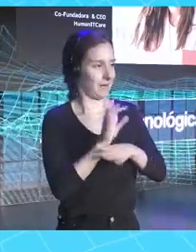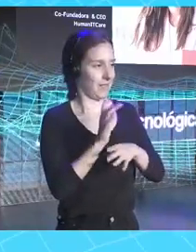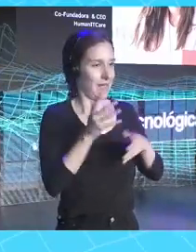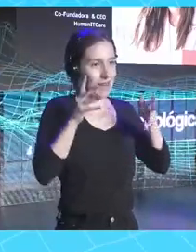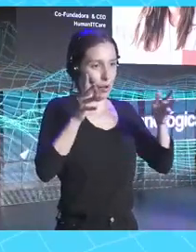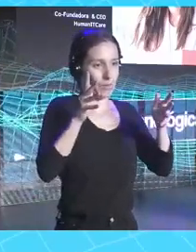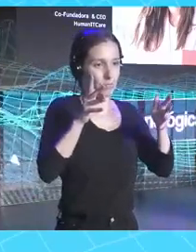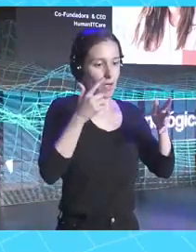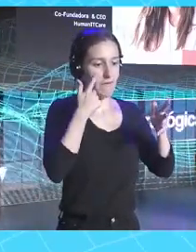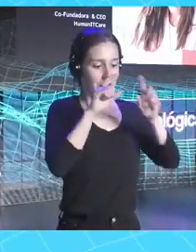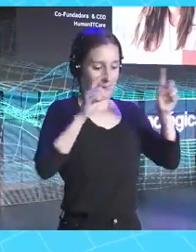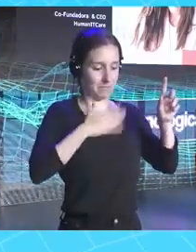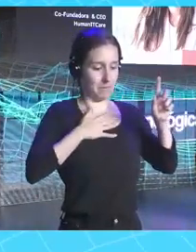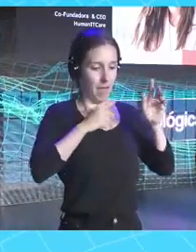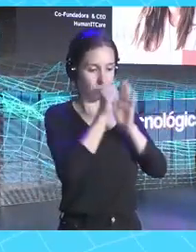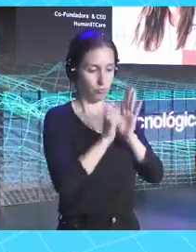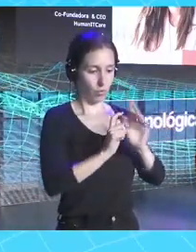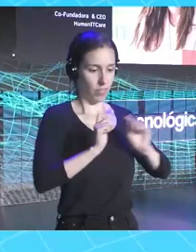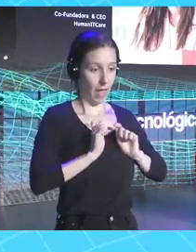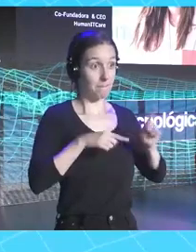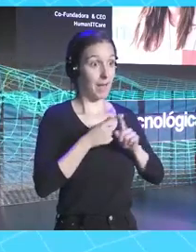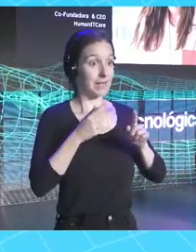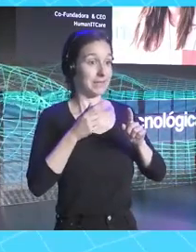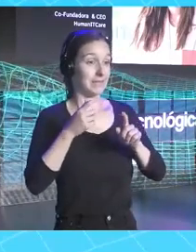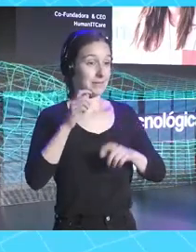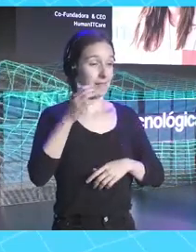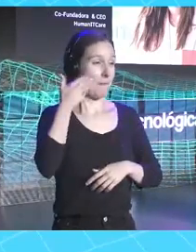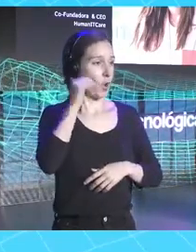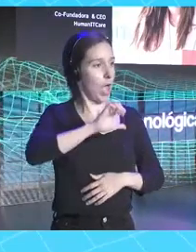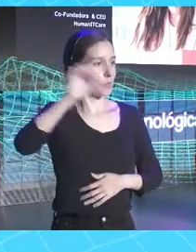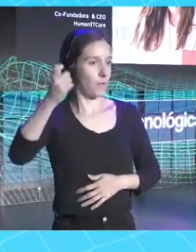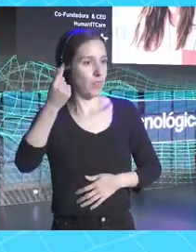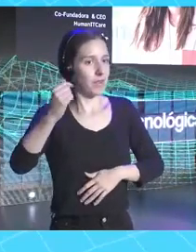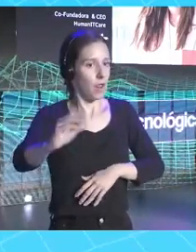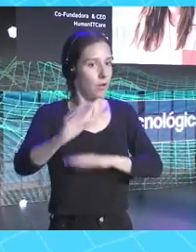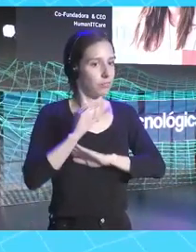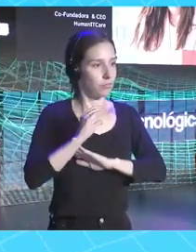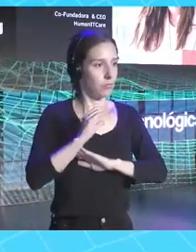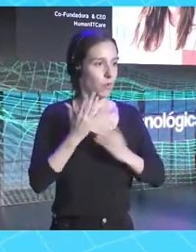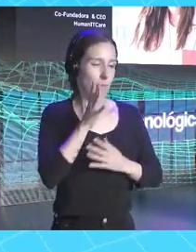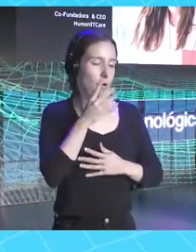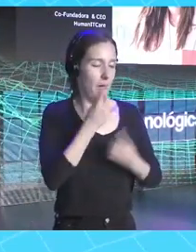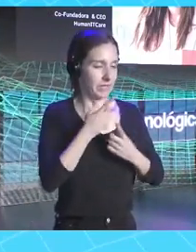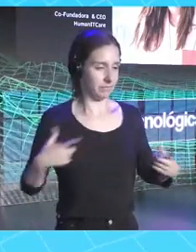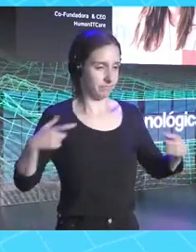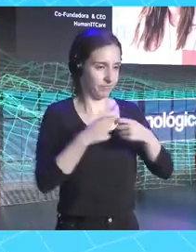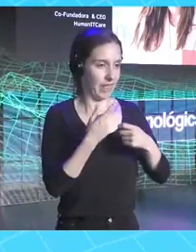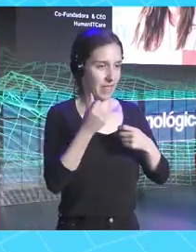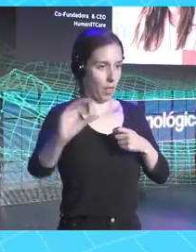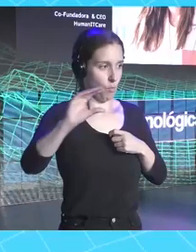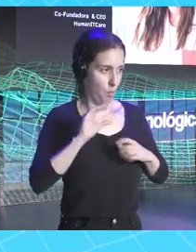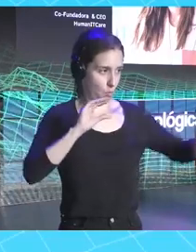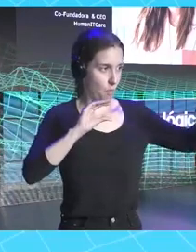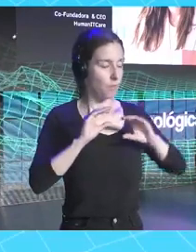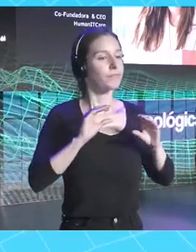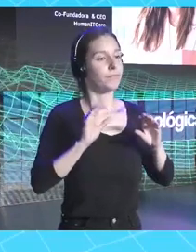como compañía y Cuánta parte privada también te asigna el banco europeo porque coinvierte muchas veces con el banco europeo y es un proceso muy tedioso y estuve